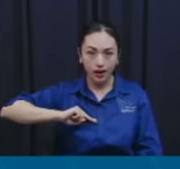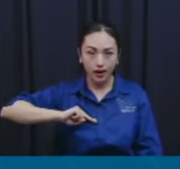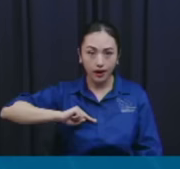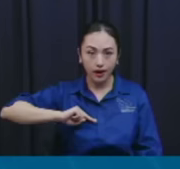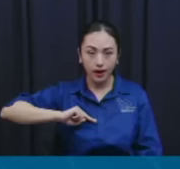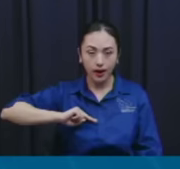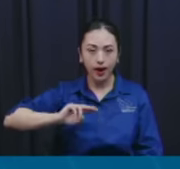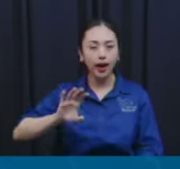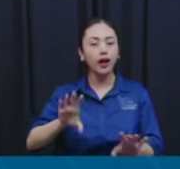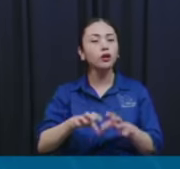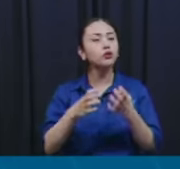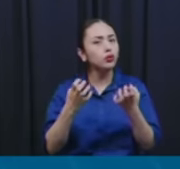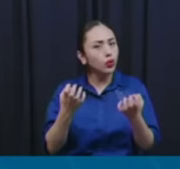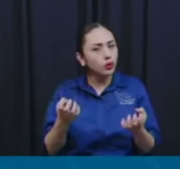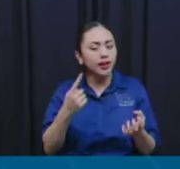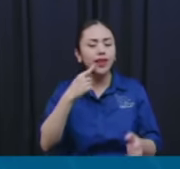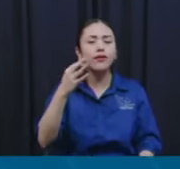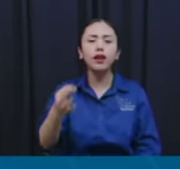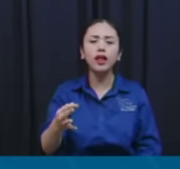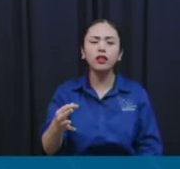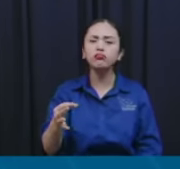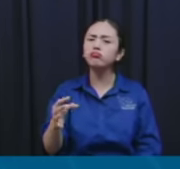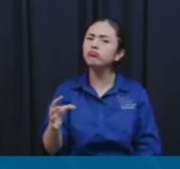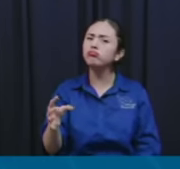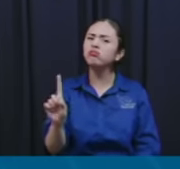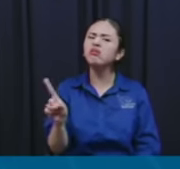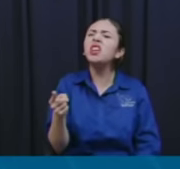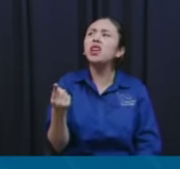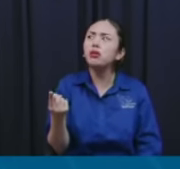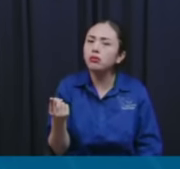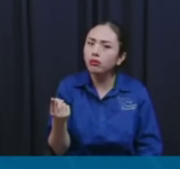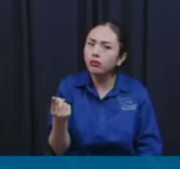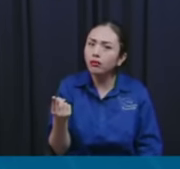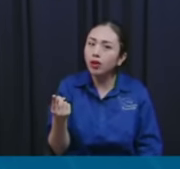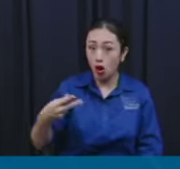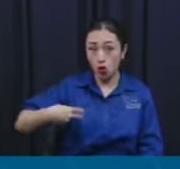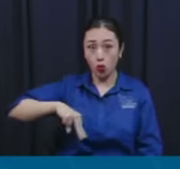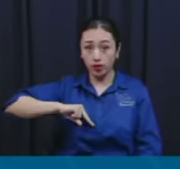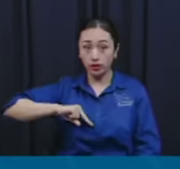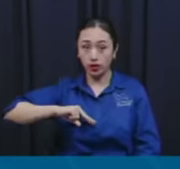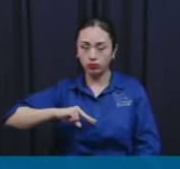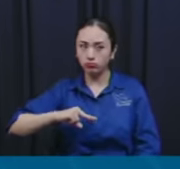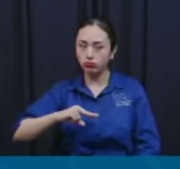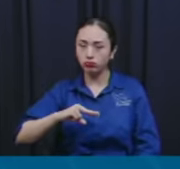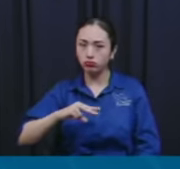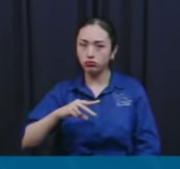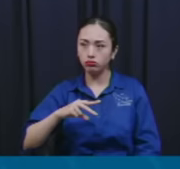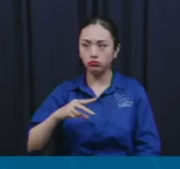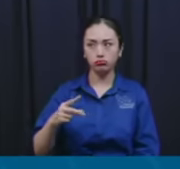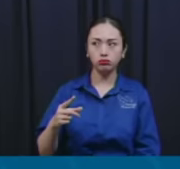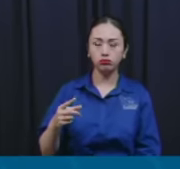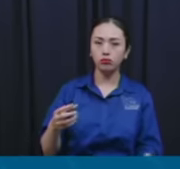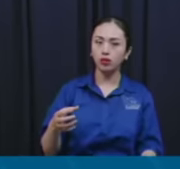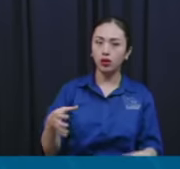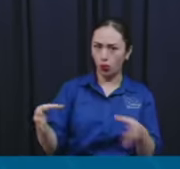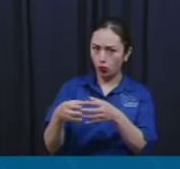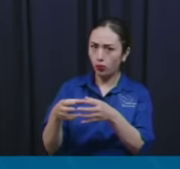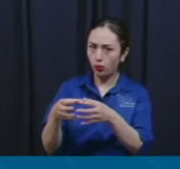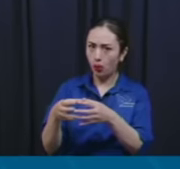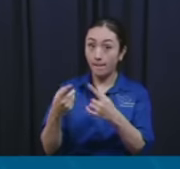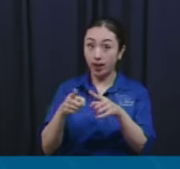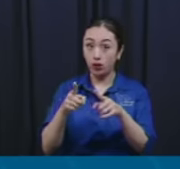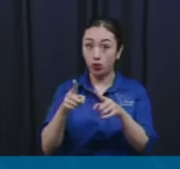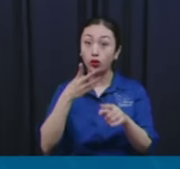La verdad es que cómo así nuestra porque nuestra es plural va y Dios solo es